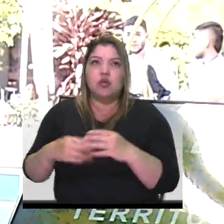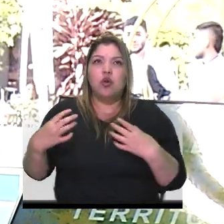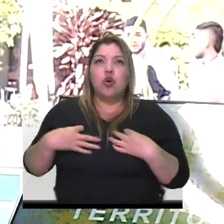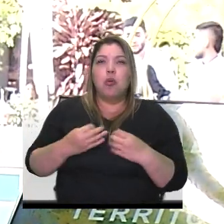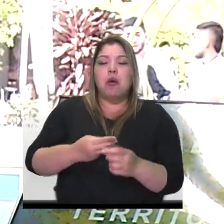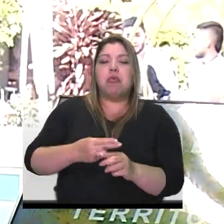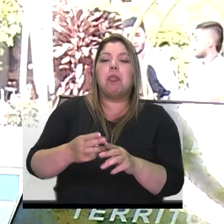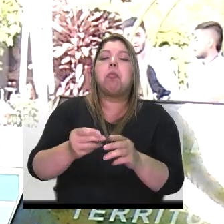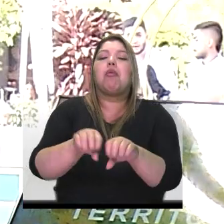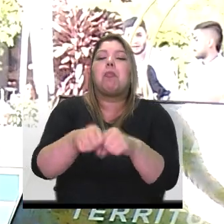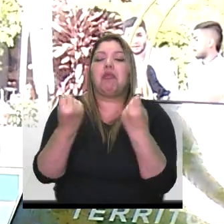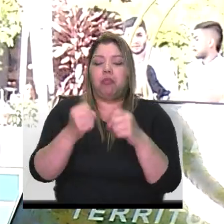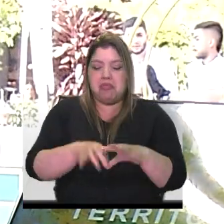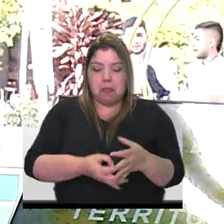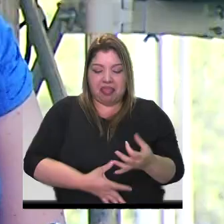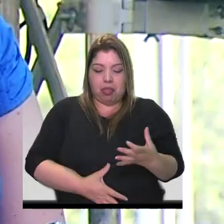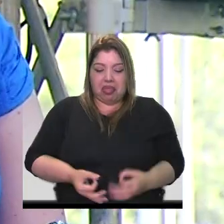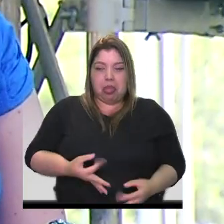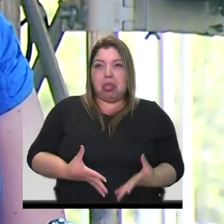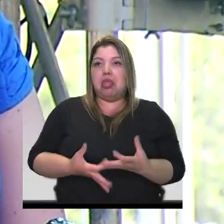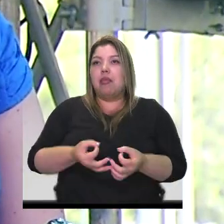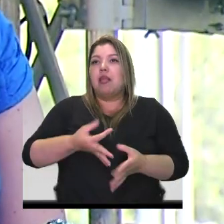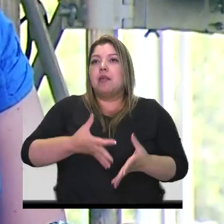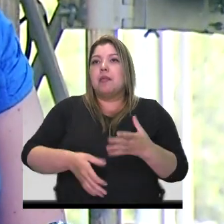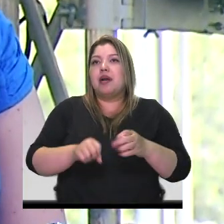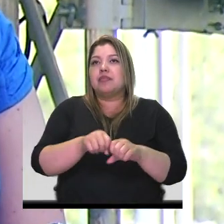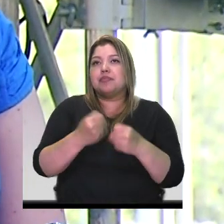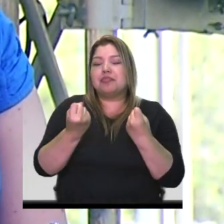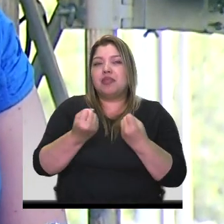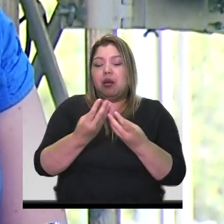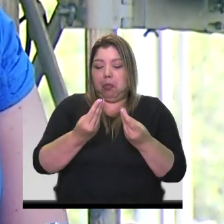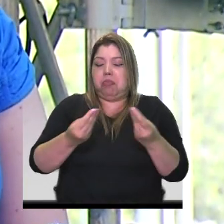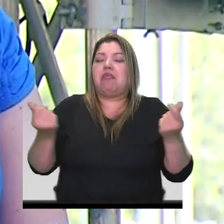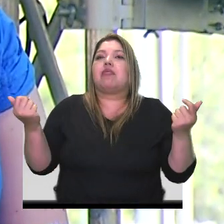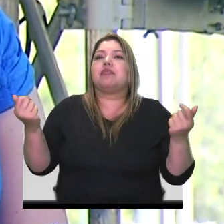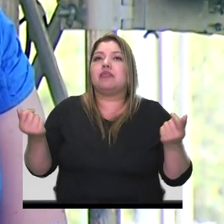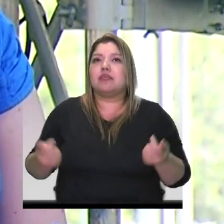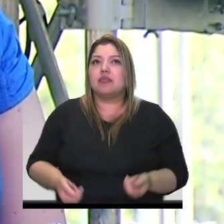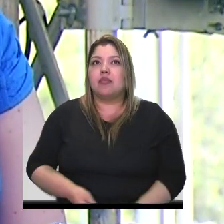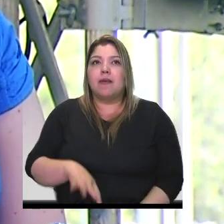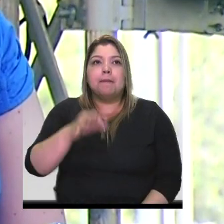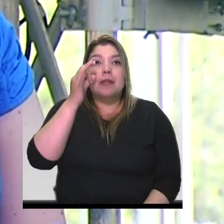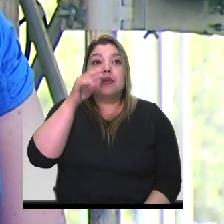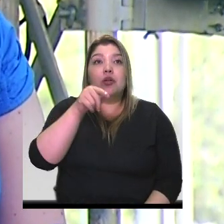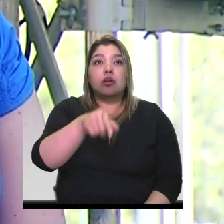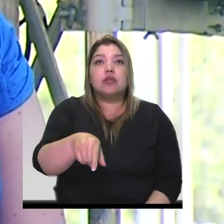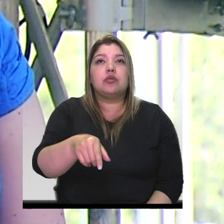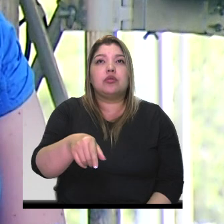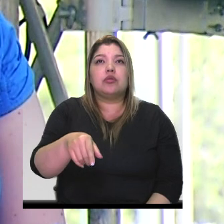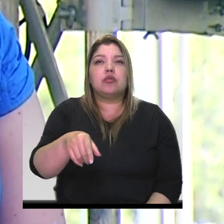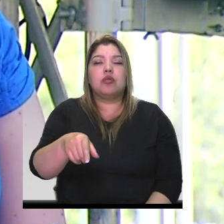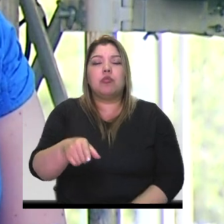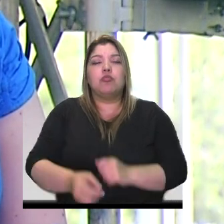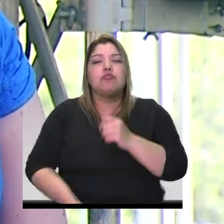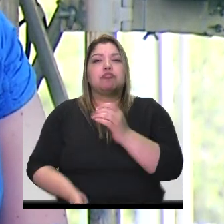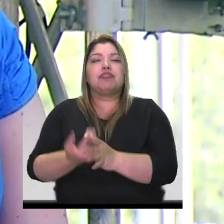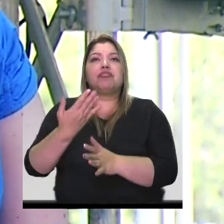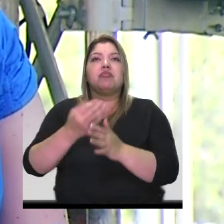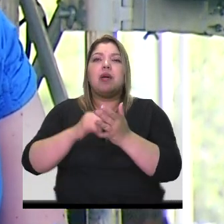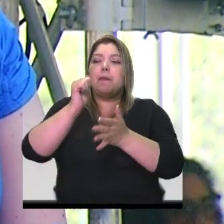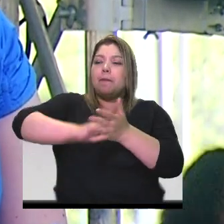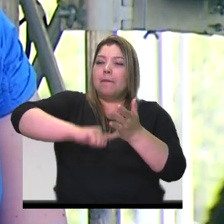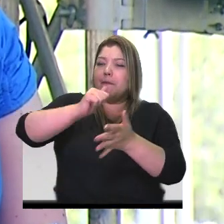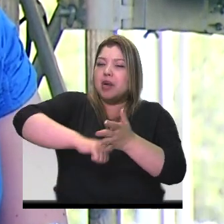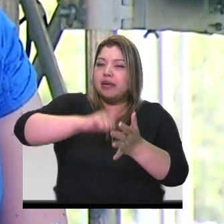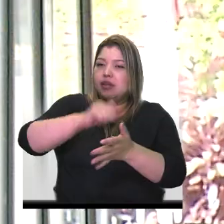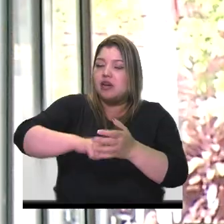sino también pues a un sentido efímero, ¿cierto? O sea, como una creación también de un sentido de lo material que perdure,